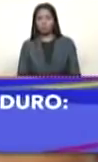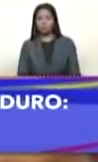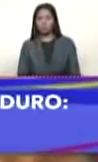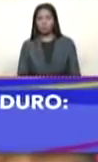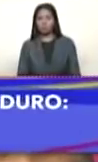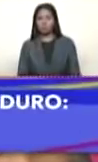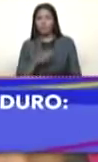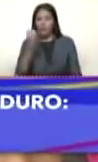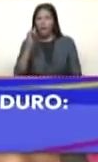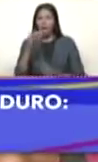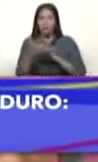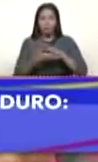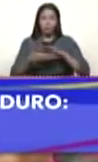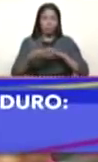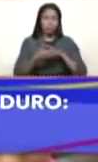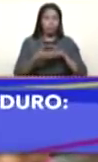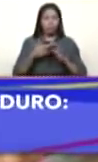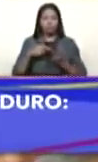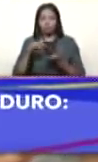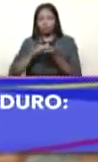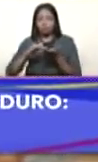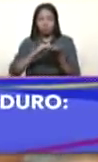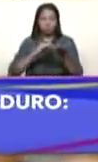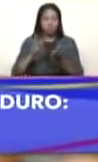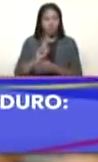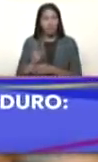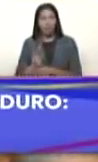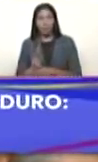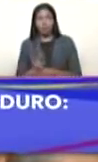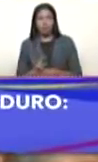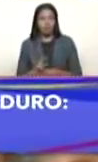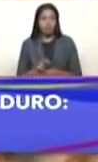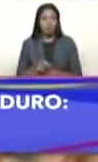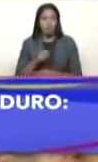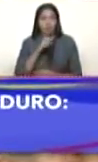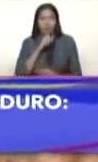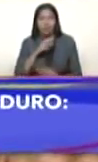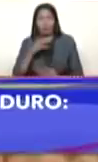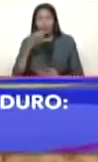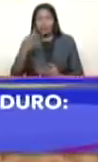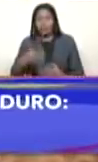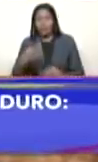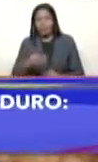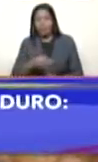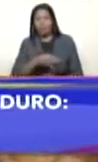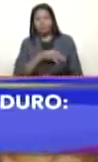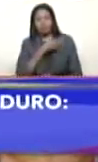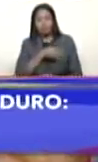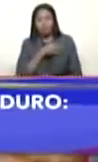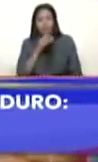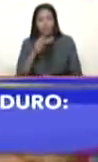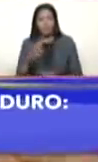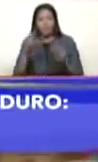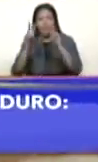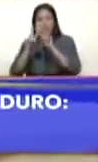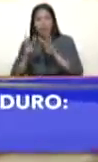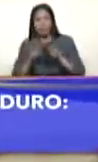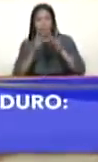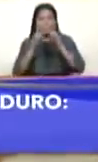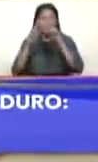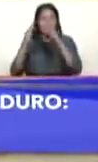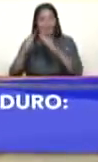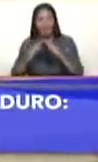Hay problemas que hay que resolver en las pensiones, en la seguridad social, en la salud, en la vivienda de los